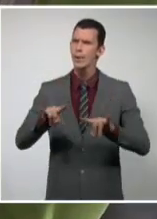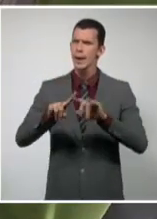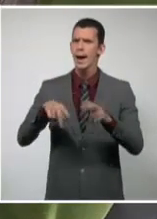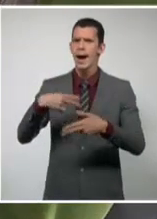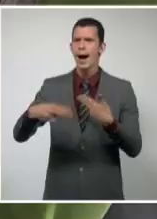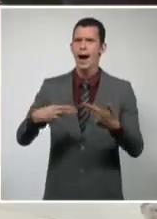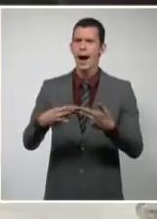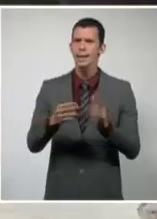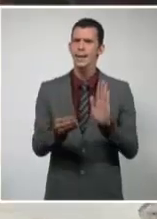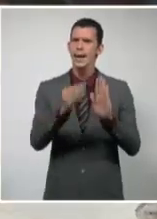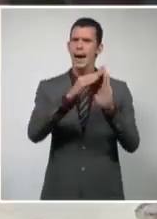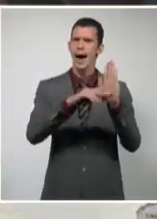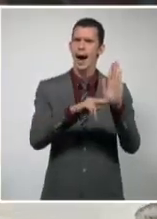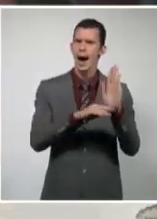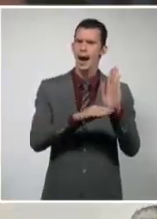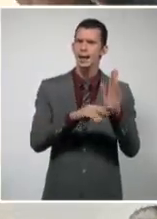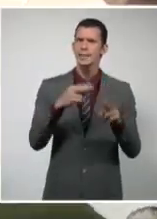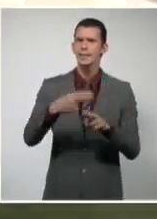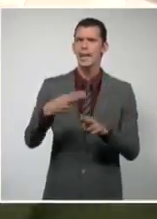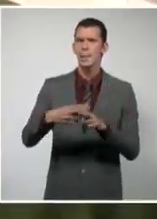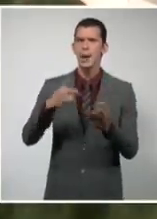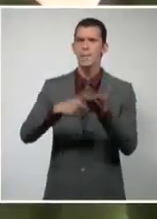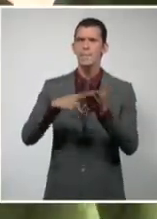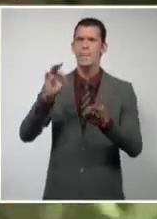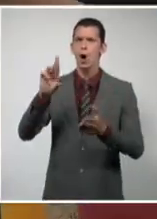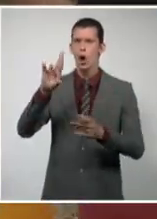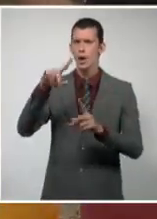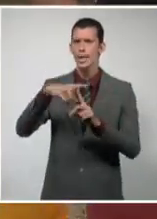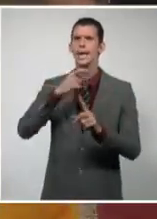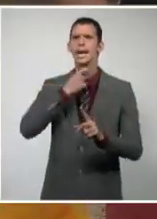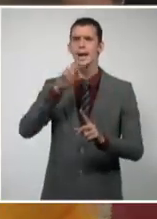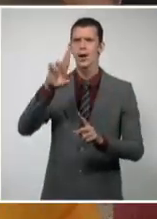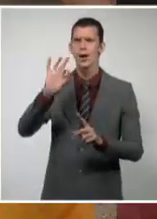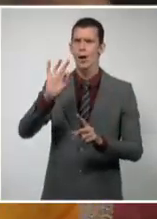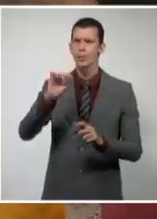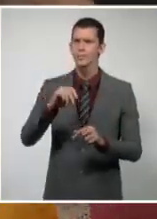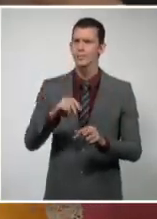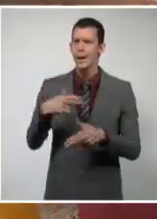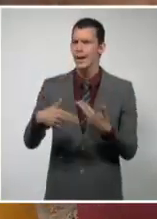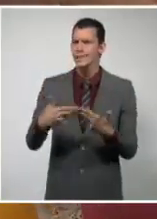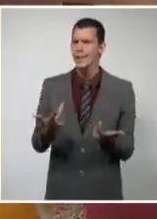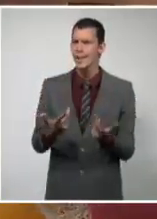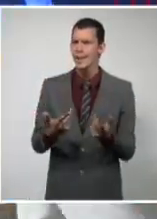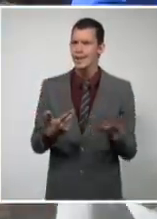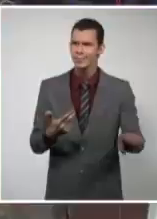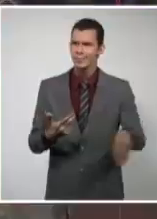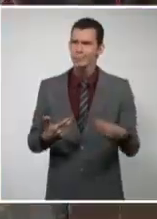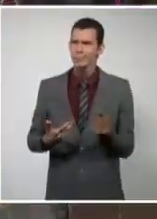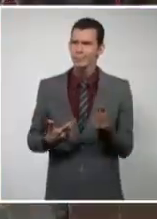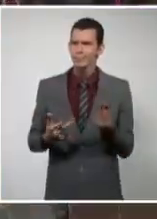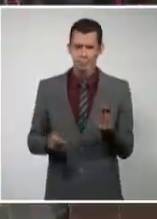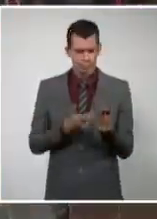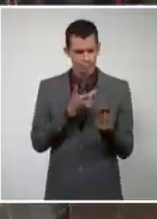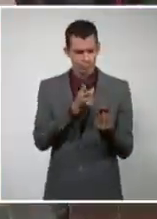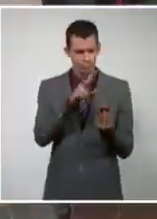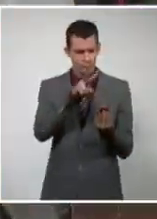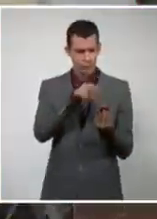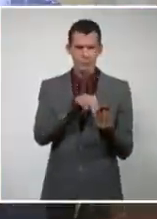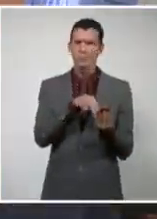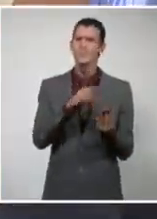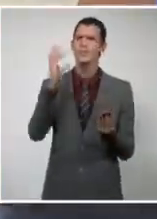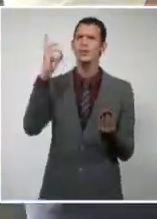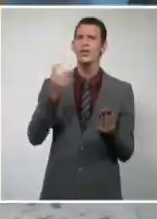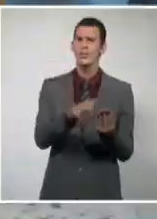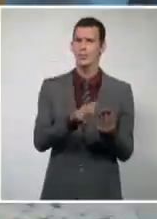el acceso a las tiendas y con ello dirimir quiénes realizan compras que generan acaparamiento. No menos importante para ordenar las colas es